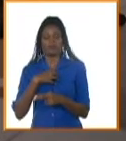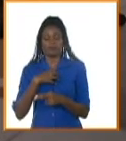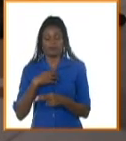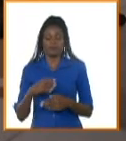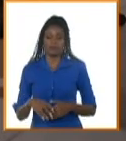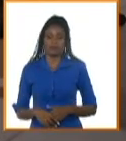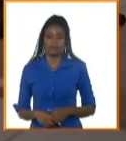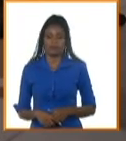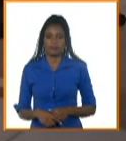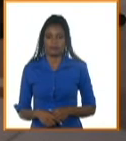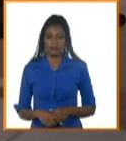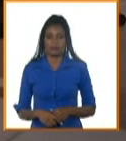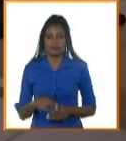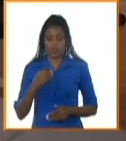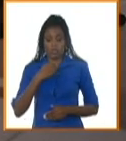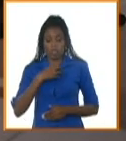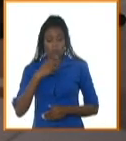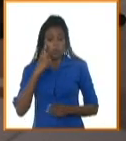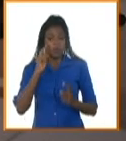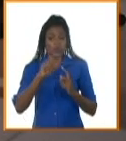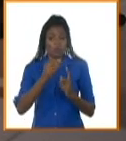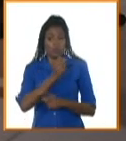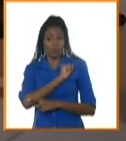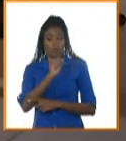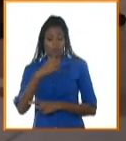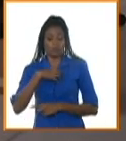que querramos lograr alfabetizar